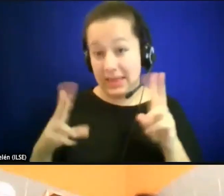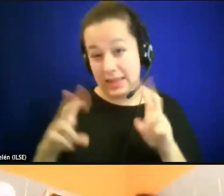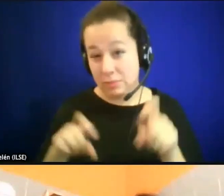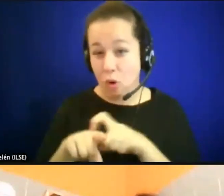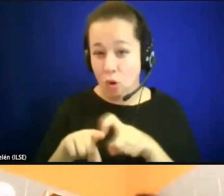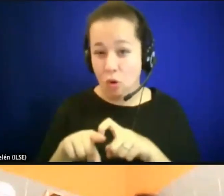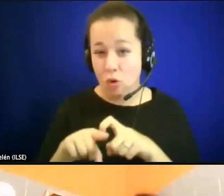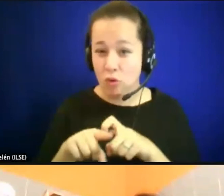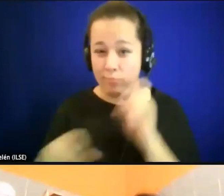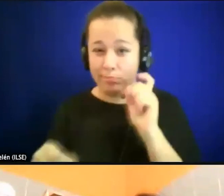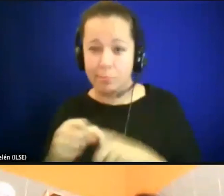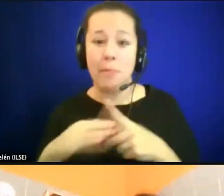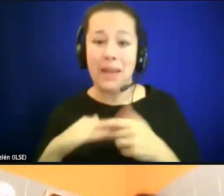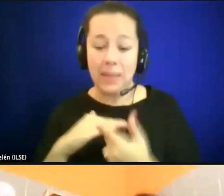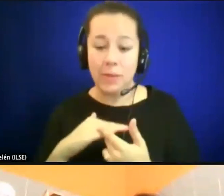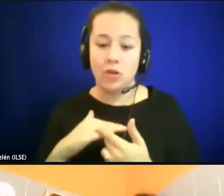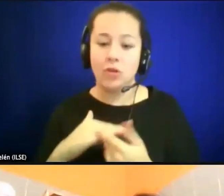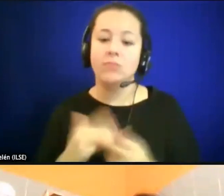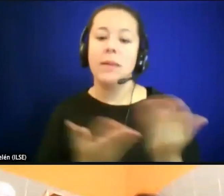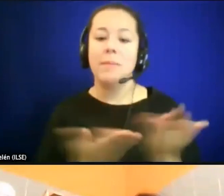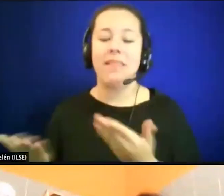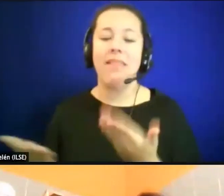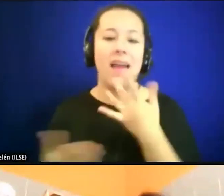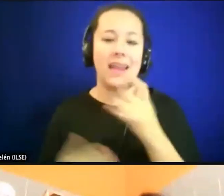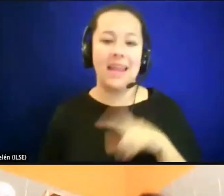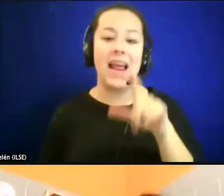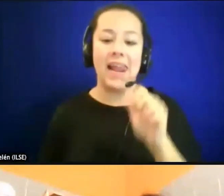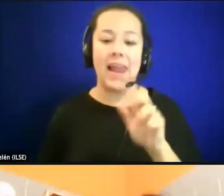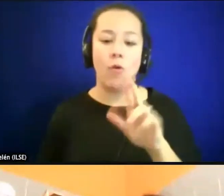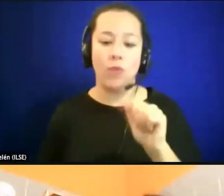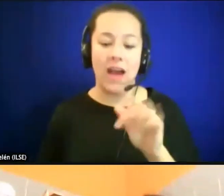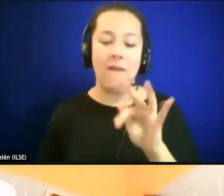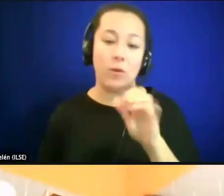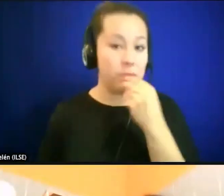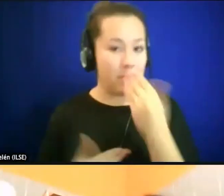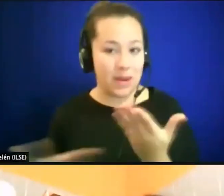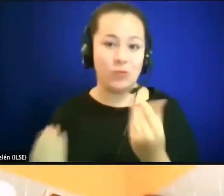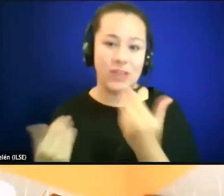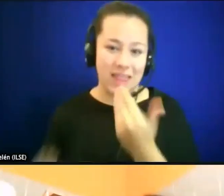es Laura Formosa. Bienvenida, muchas gracias por estar aquí, Laura.